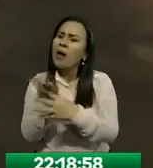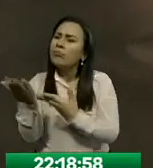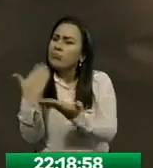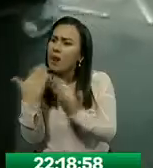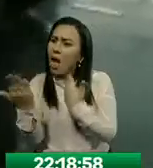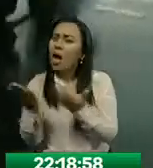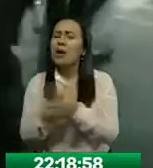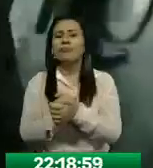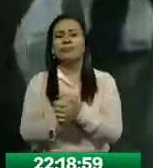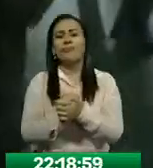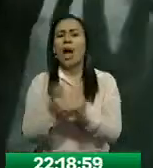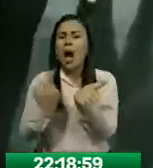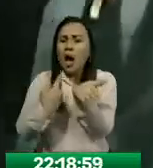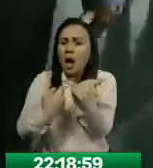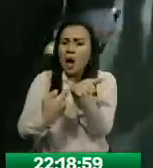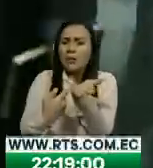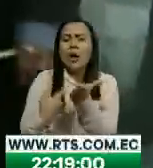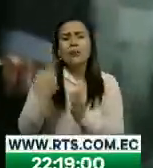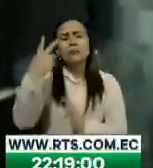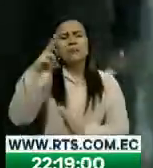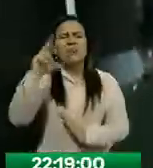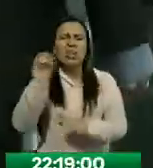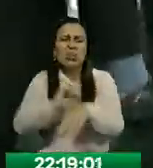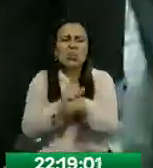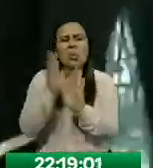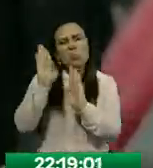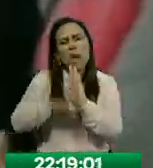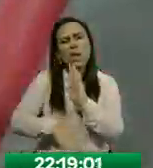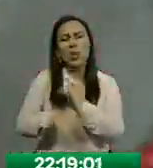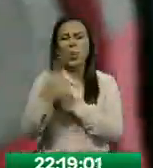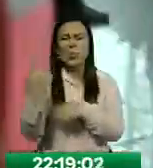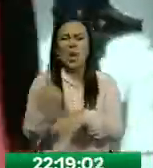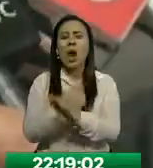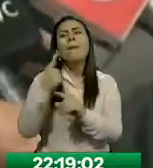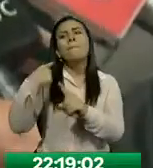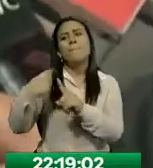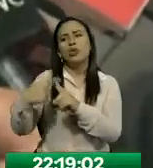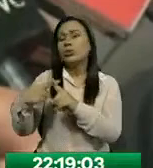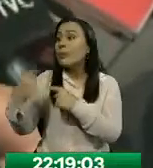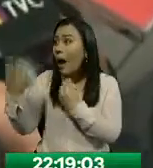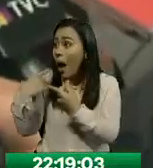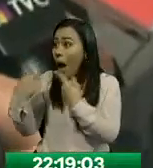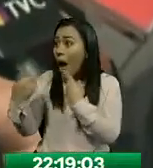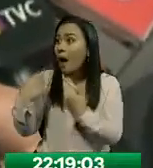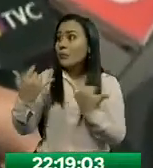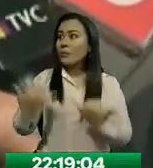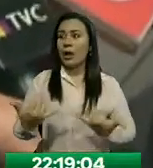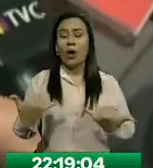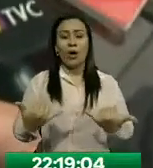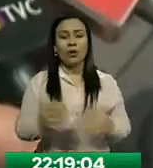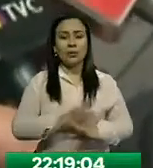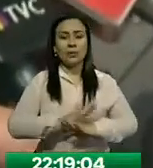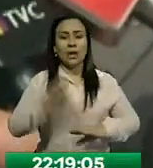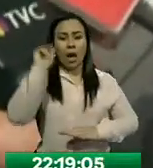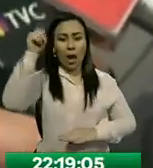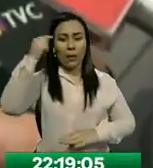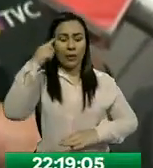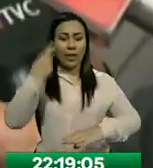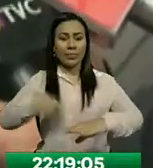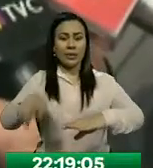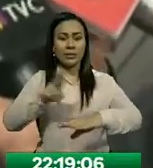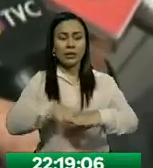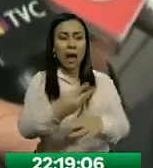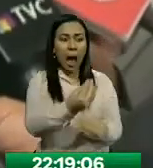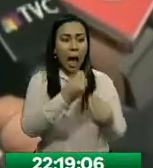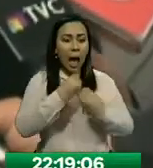Cuesta. La reunión, que duró menos de una hora, fue calificada como positiva. Y el día de hoy, el Gobierno Nacional nos ha